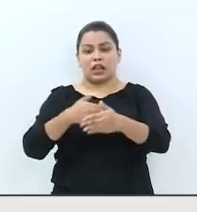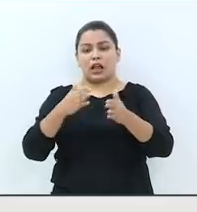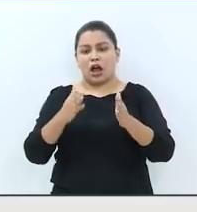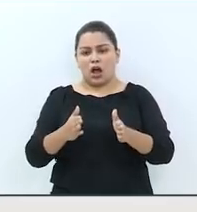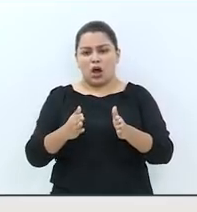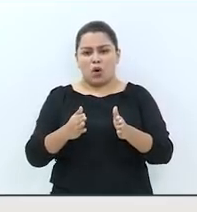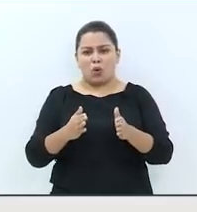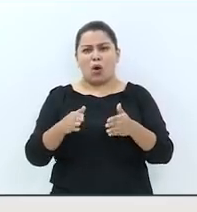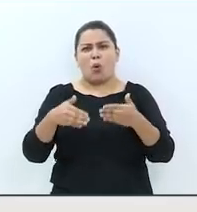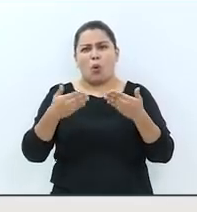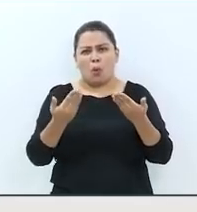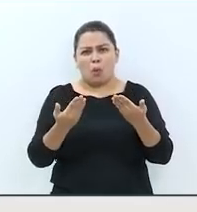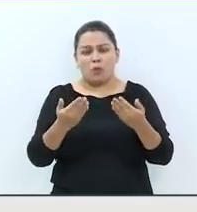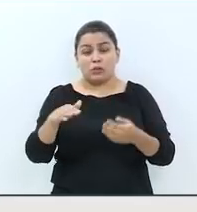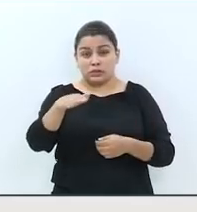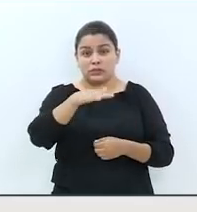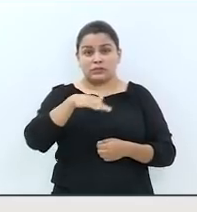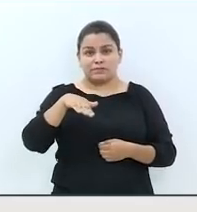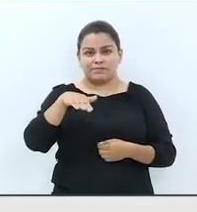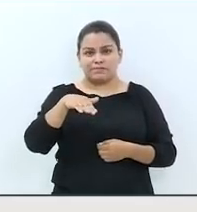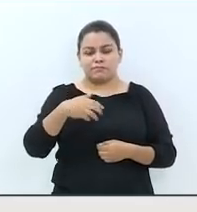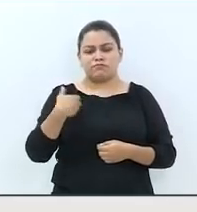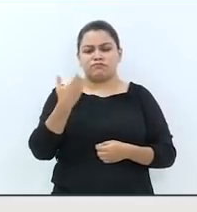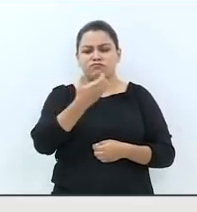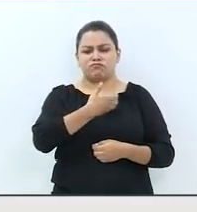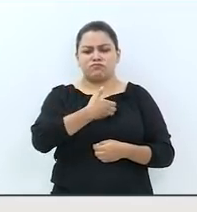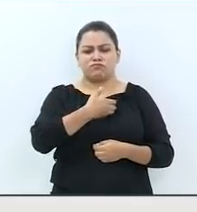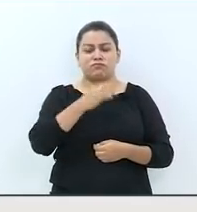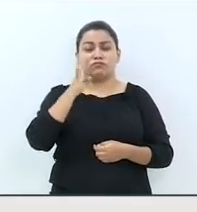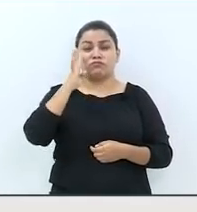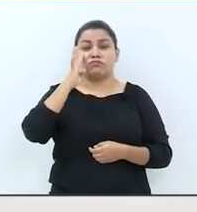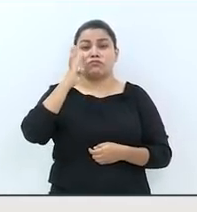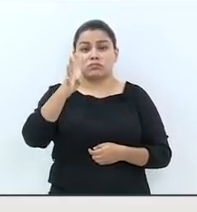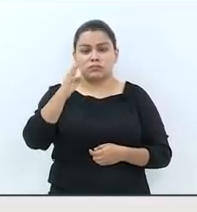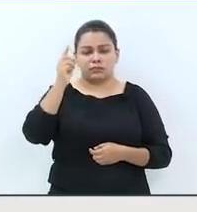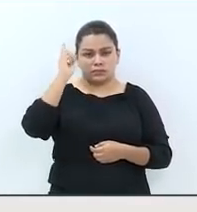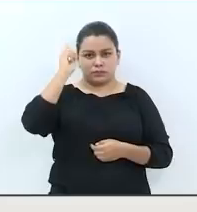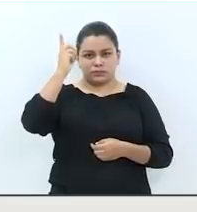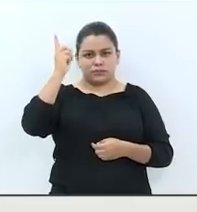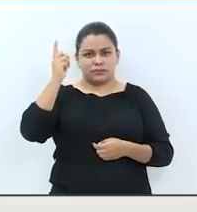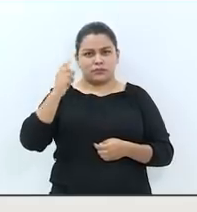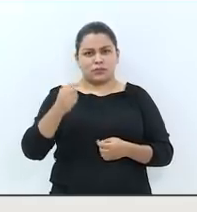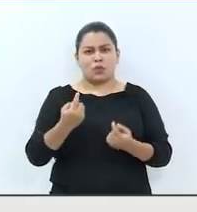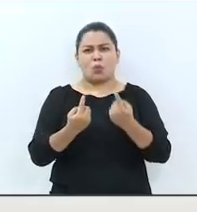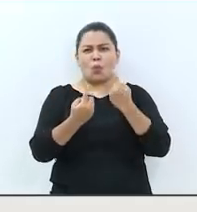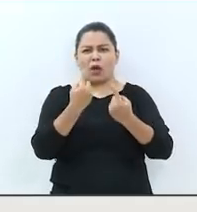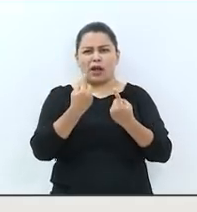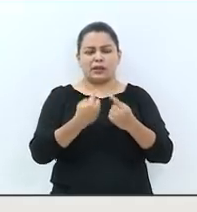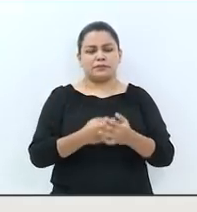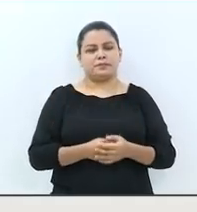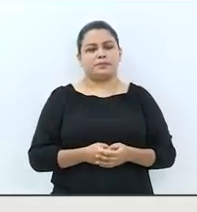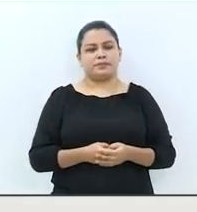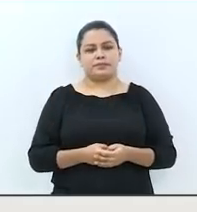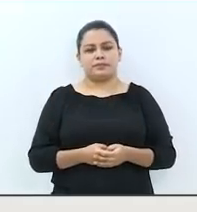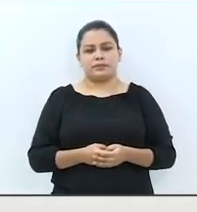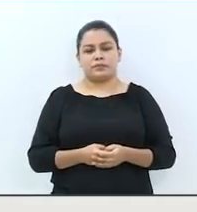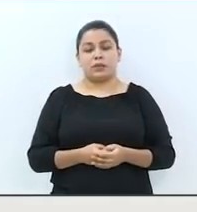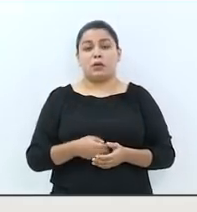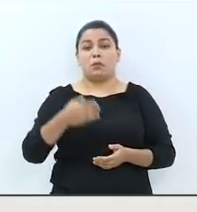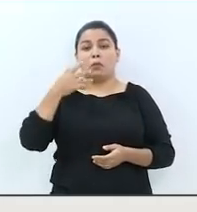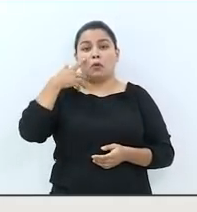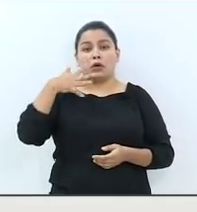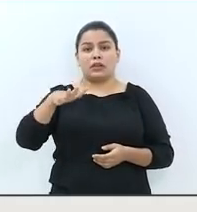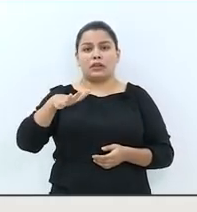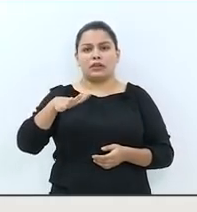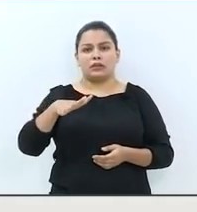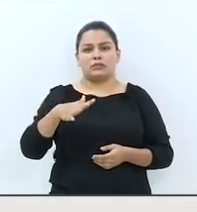es ese entorno que nosotros generamos como docentes, ¿verdad? ¿Qué tipo de entorno es? Por ejemplo, si es un